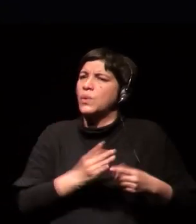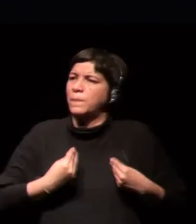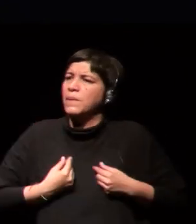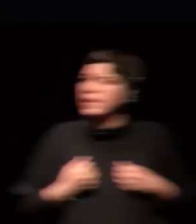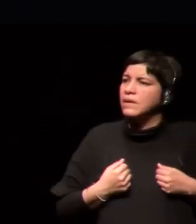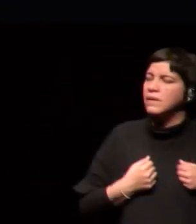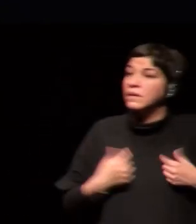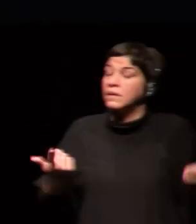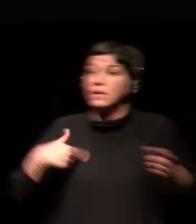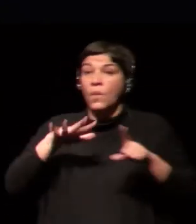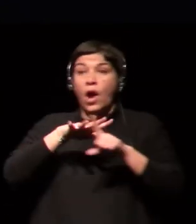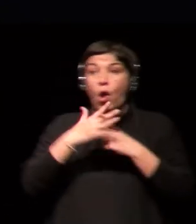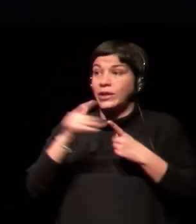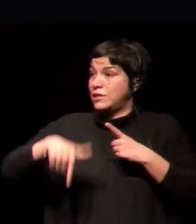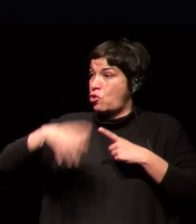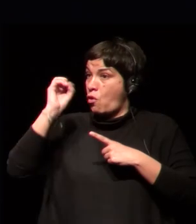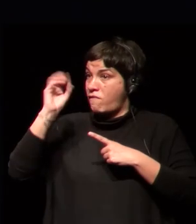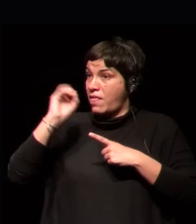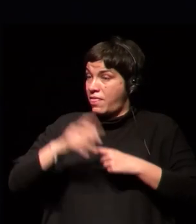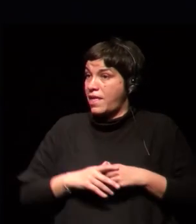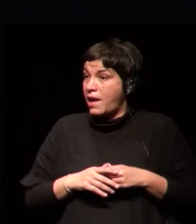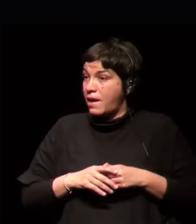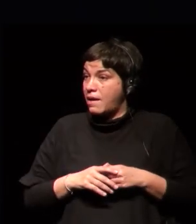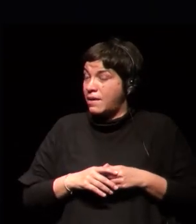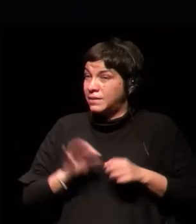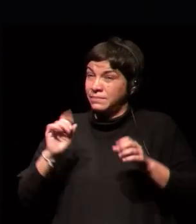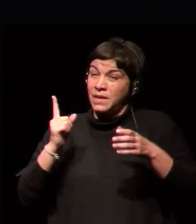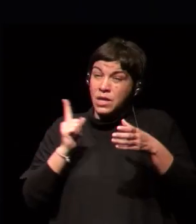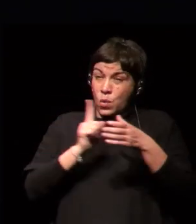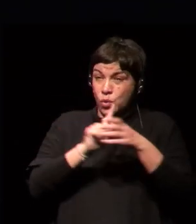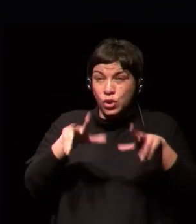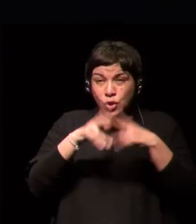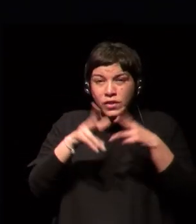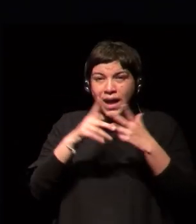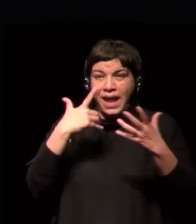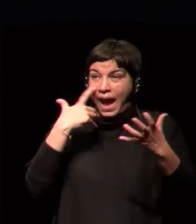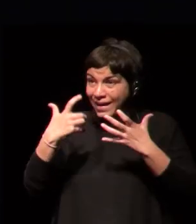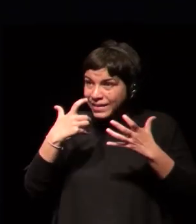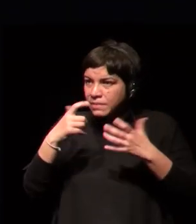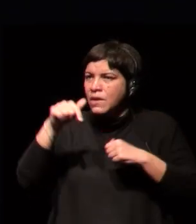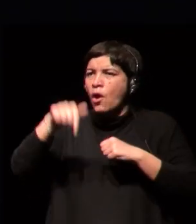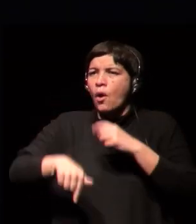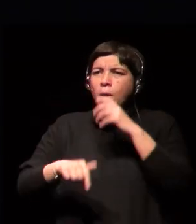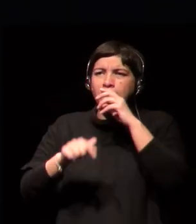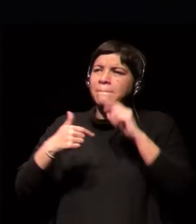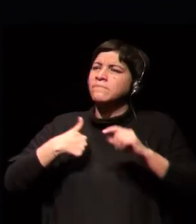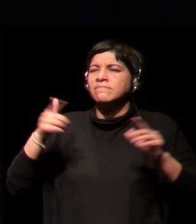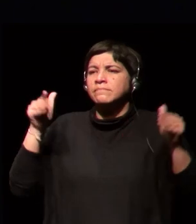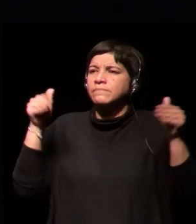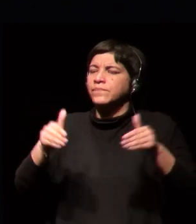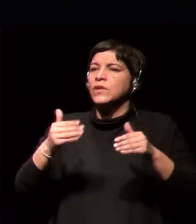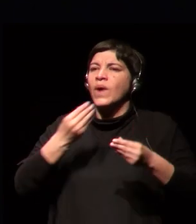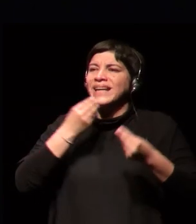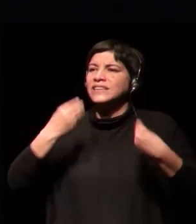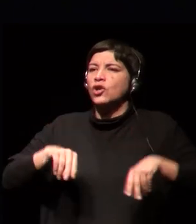conferencia, la inclusión social en las artes, hoy me voy a centrar en las historias invisibles,